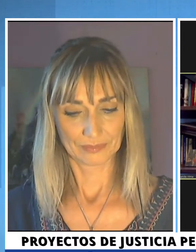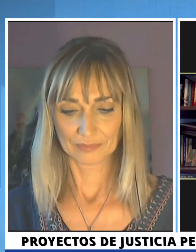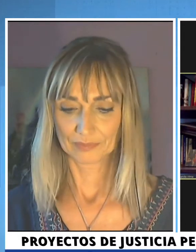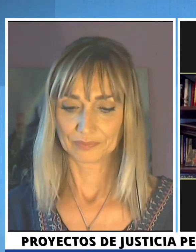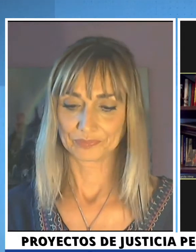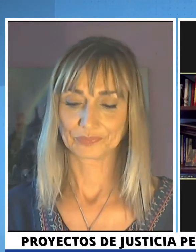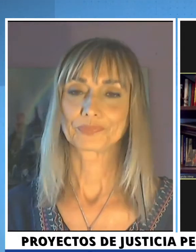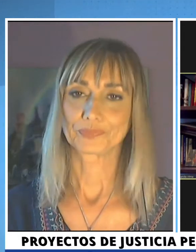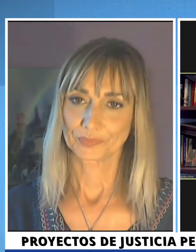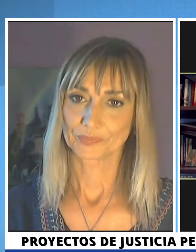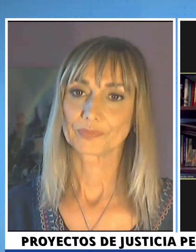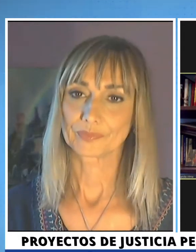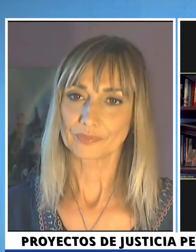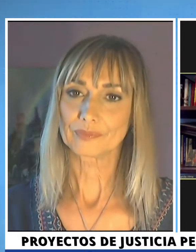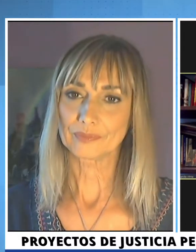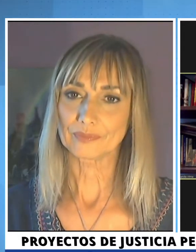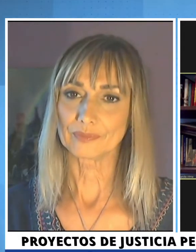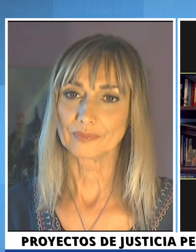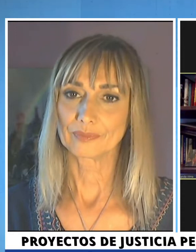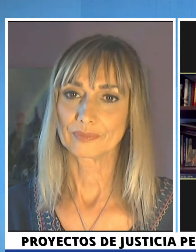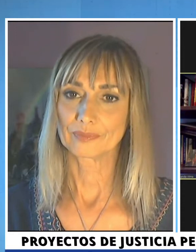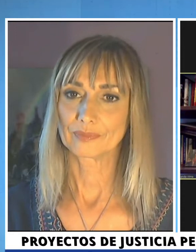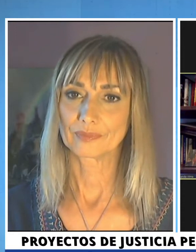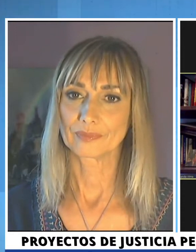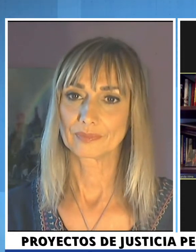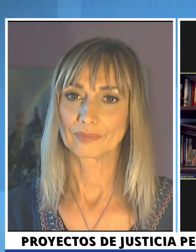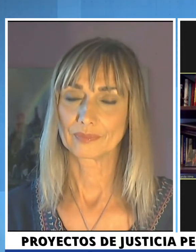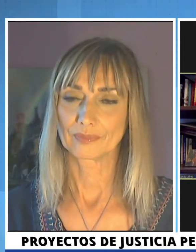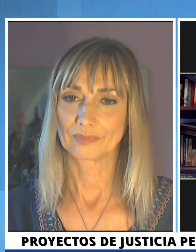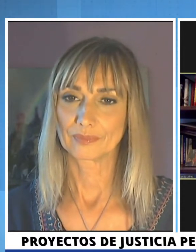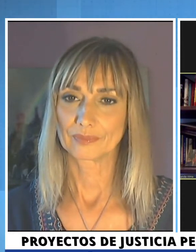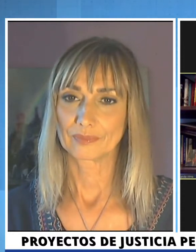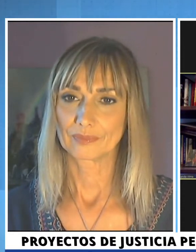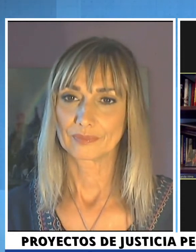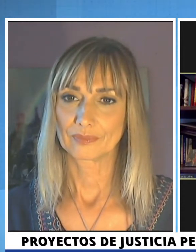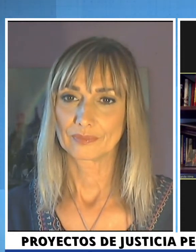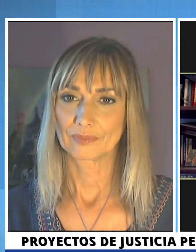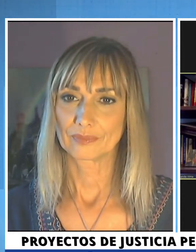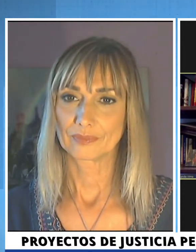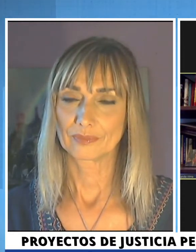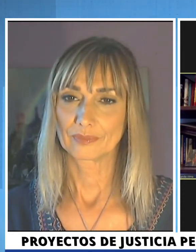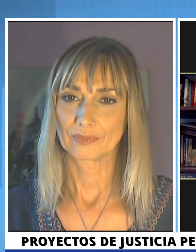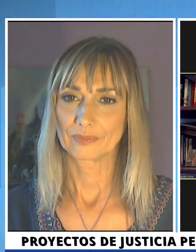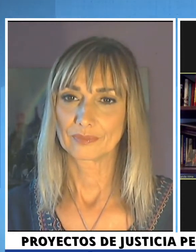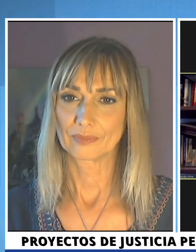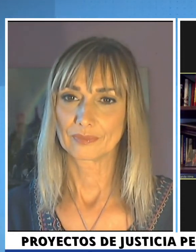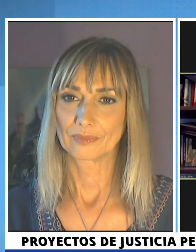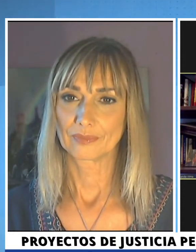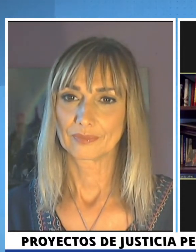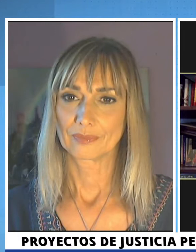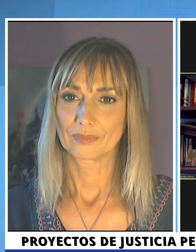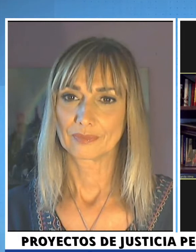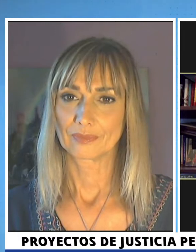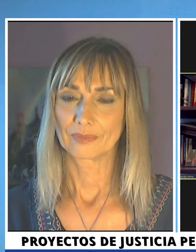cómo es también claramente los distintos tipos de violencia. Eso lo demandaba hoy también la abogada Soledad Esa. No solamente es